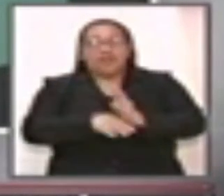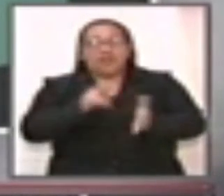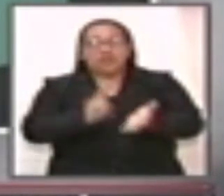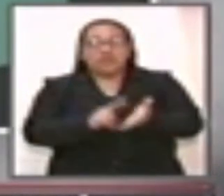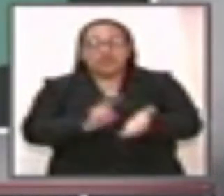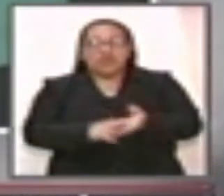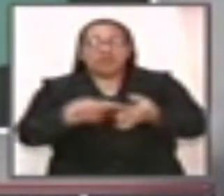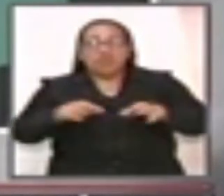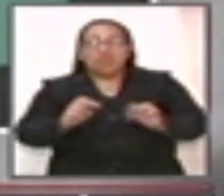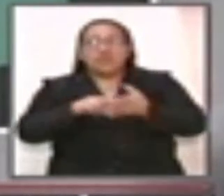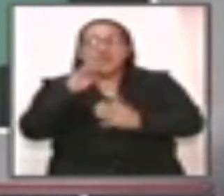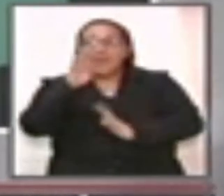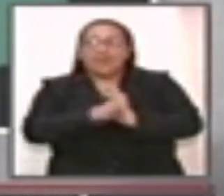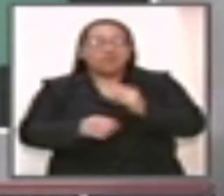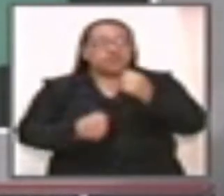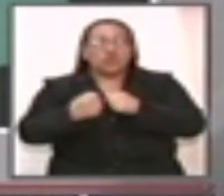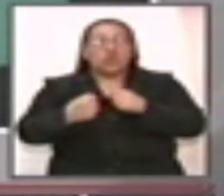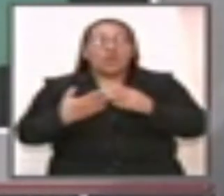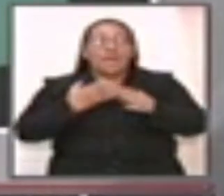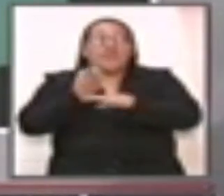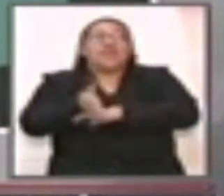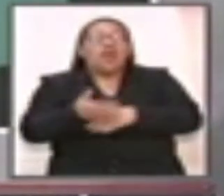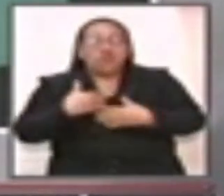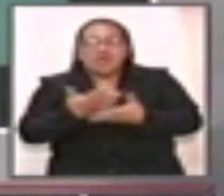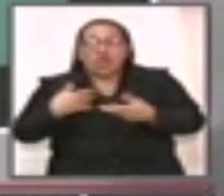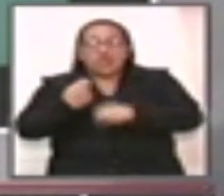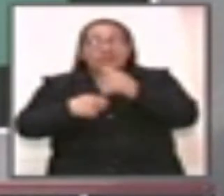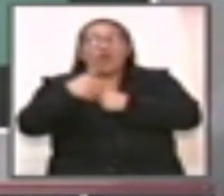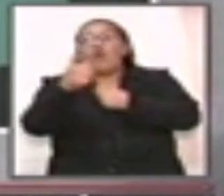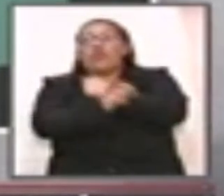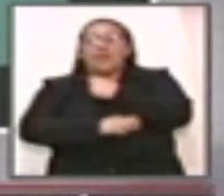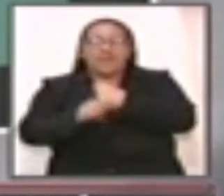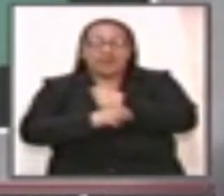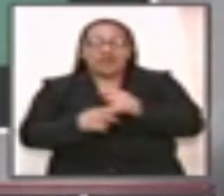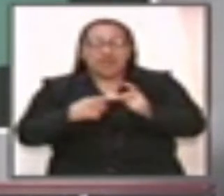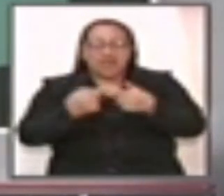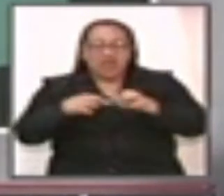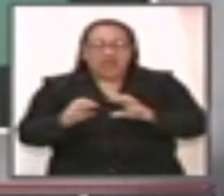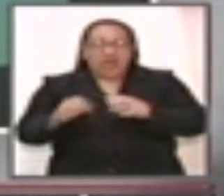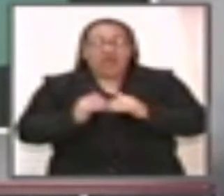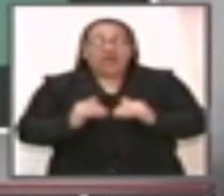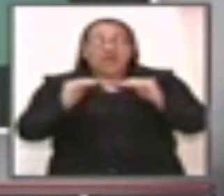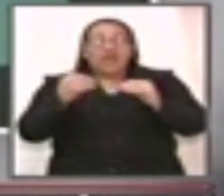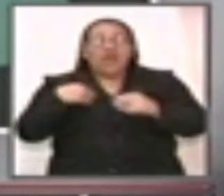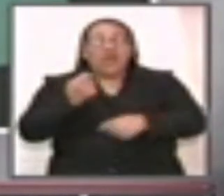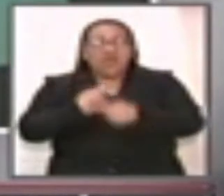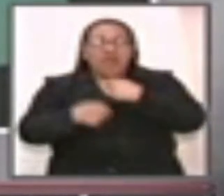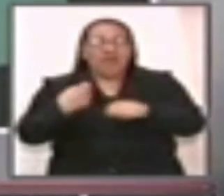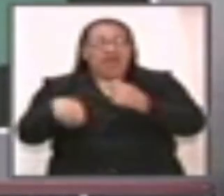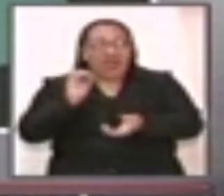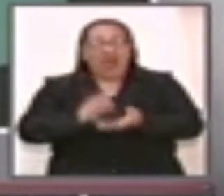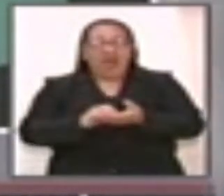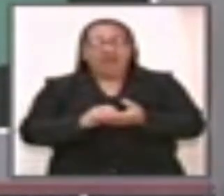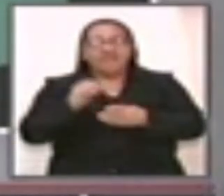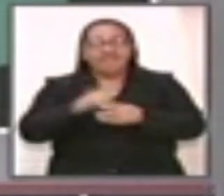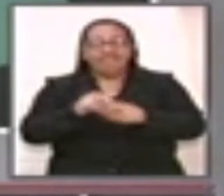nos permite eliminar barreras a la entrada de nuestros productos y por lo tanto nos permite hacer crecer nuestras exportaciones.